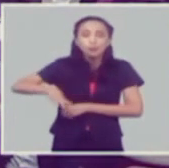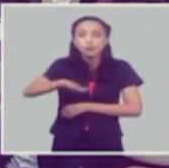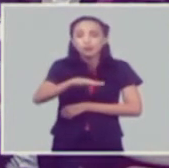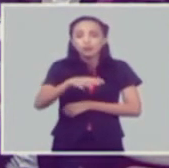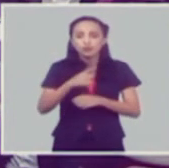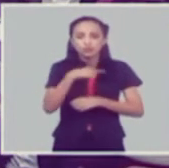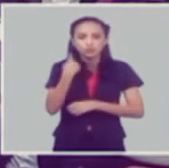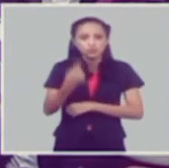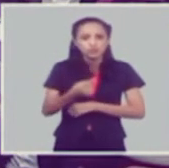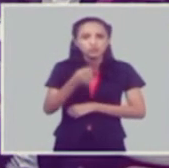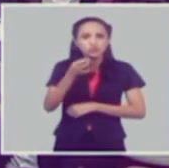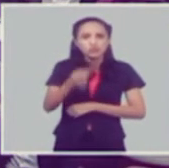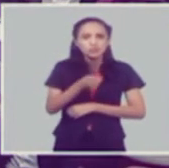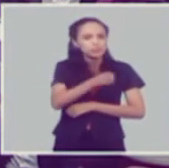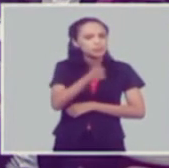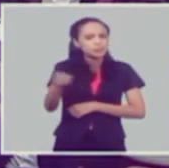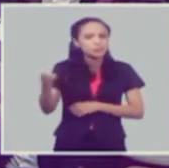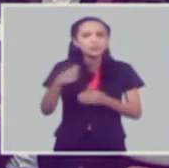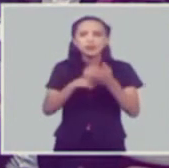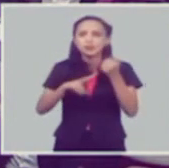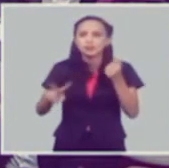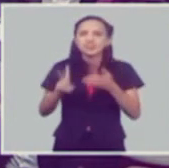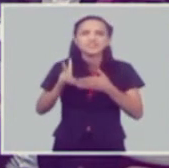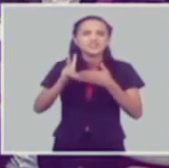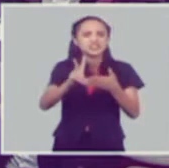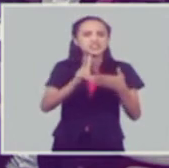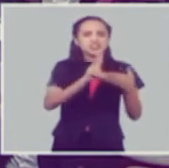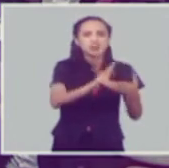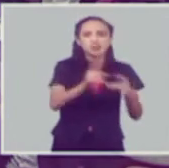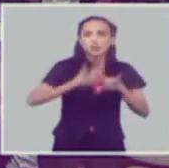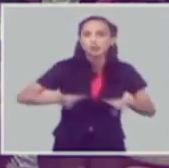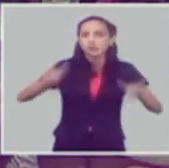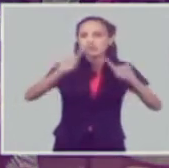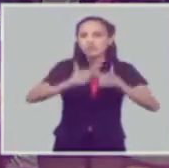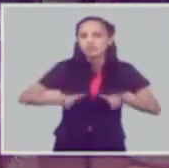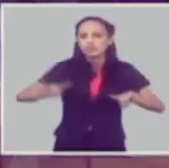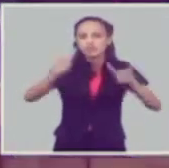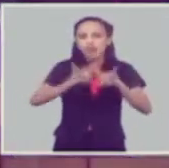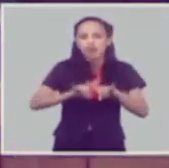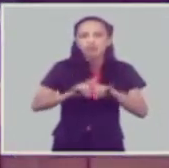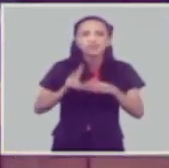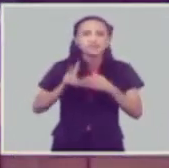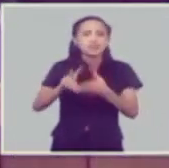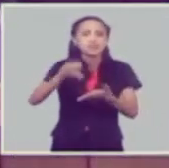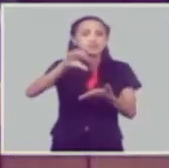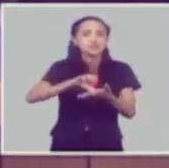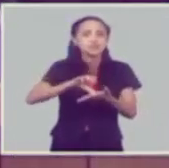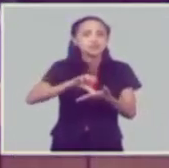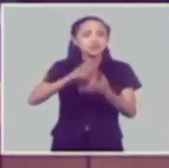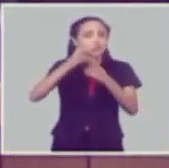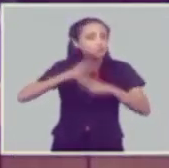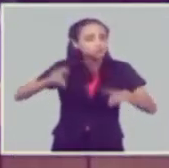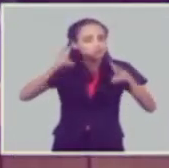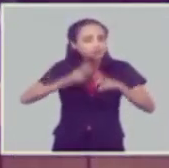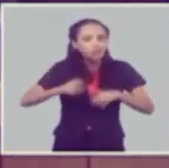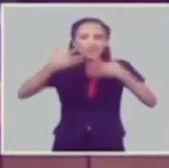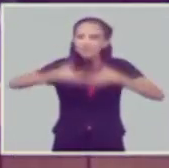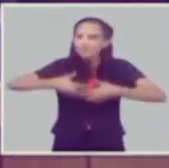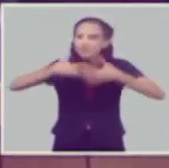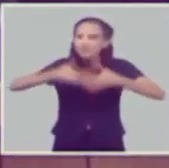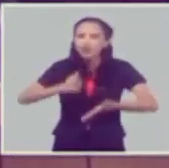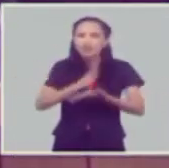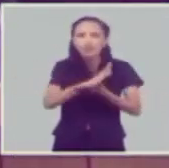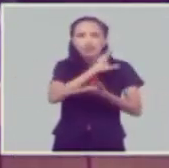Recorremos sistemáticamente las provincias, visitamos universidades, centros de investigación, fábricas, escuelas,